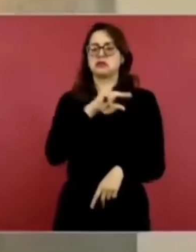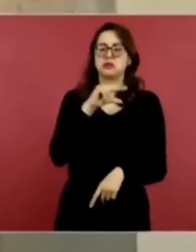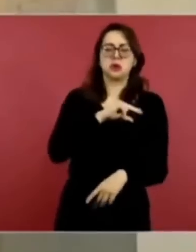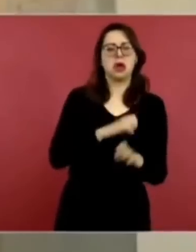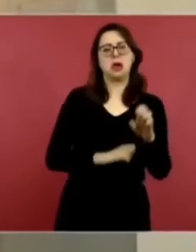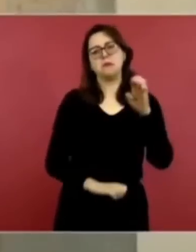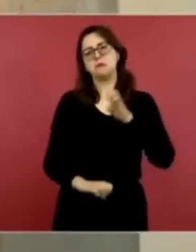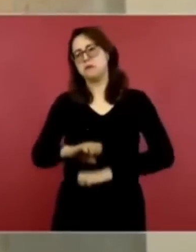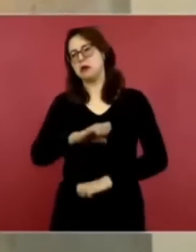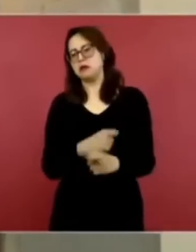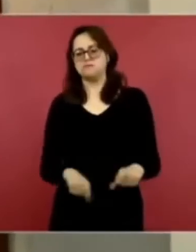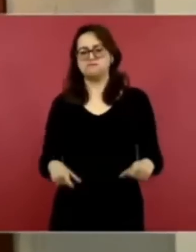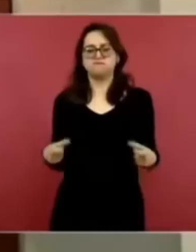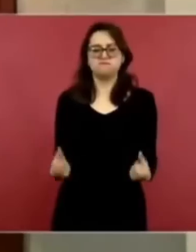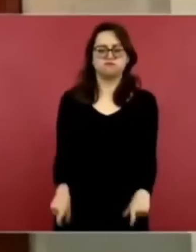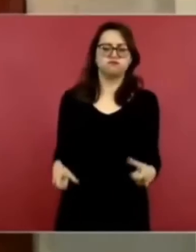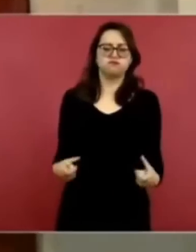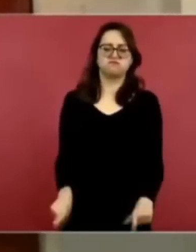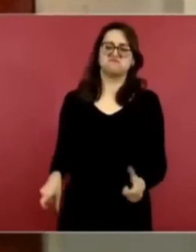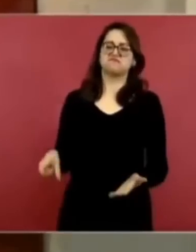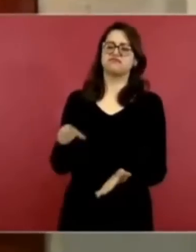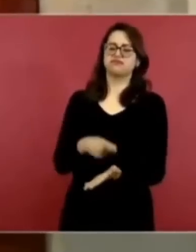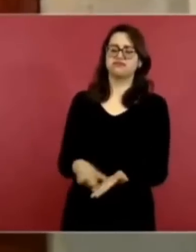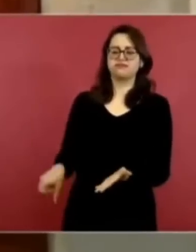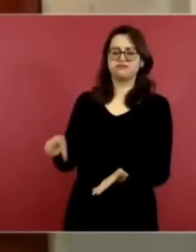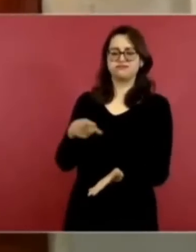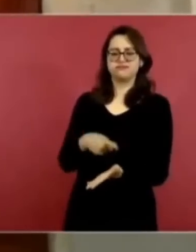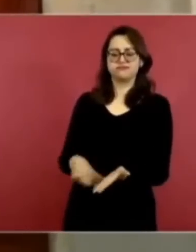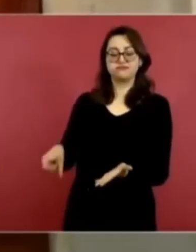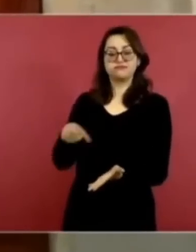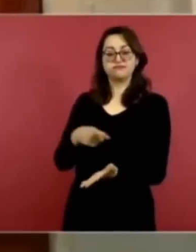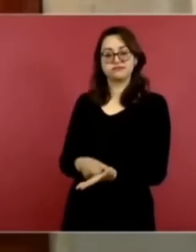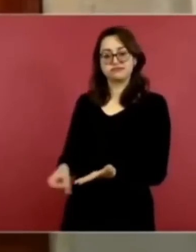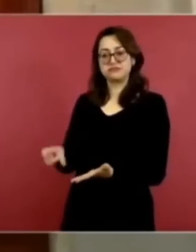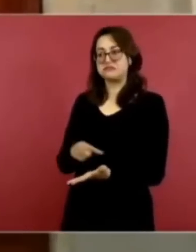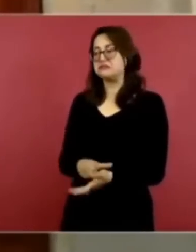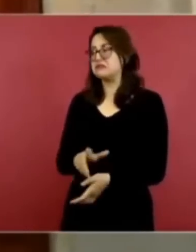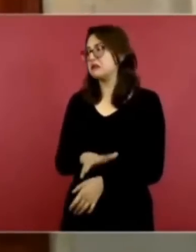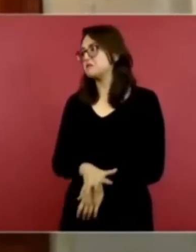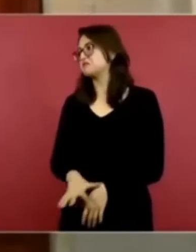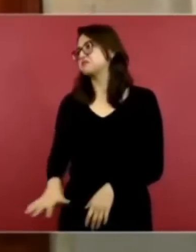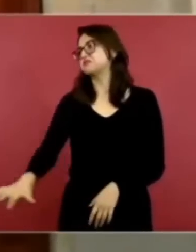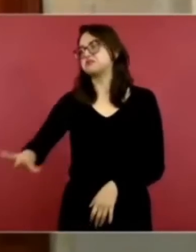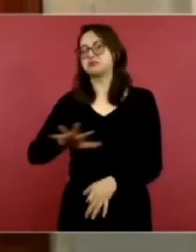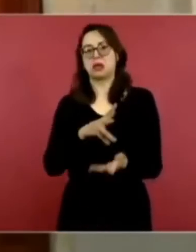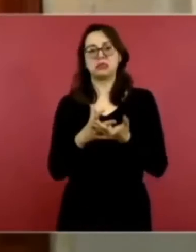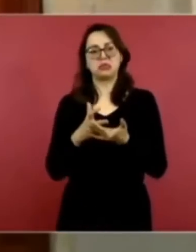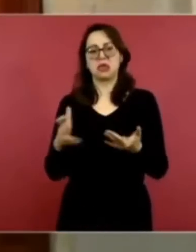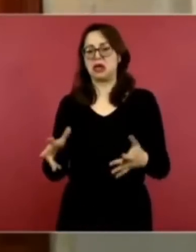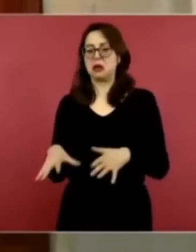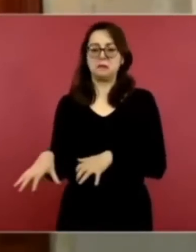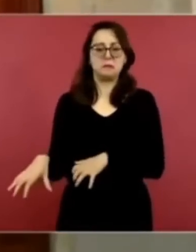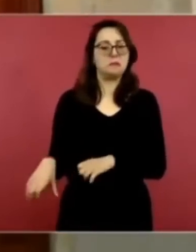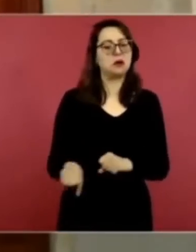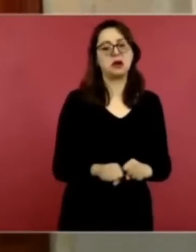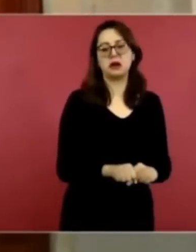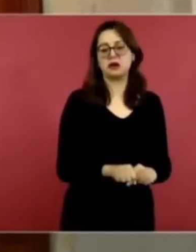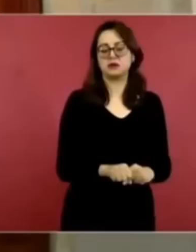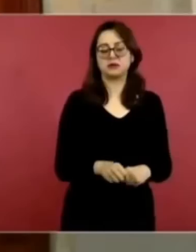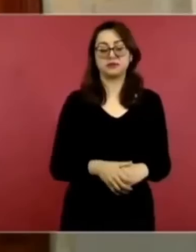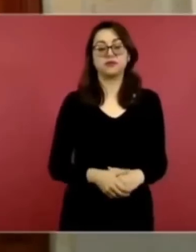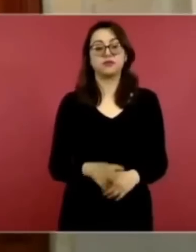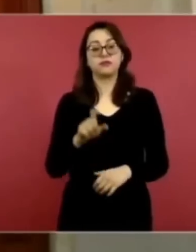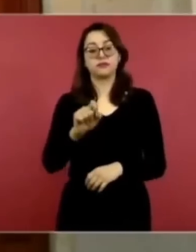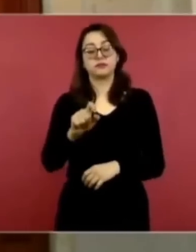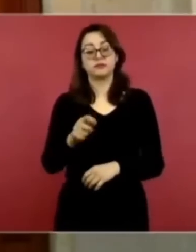terratenientes. El 22 de diciembre de